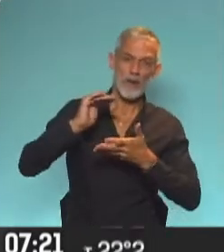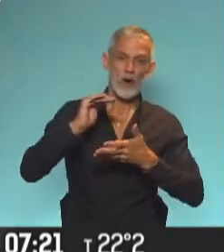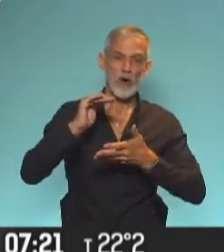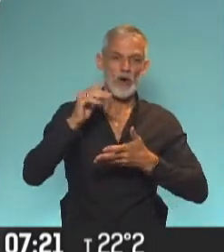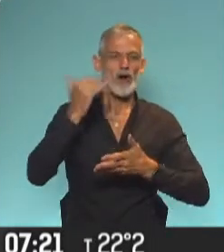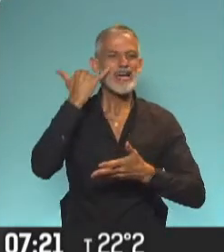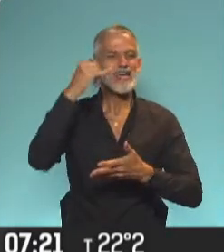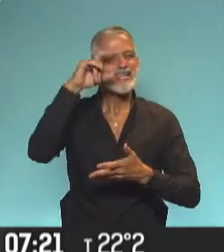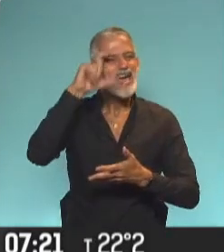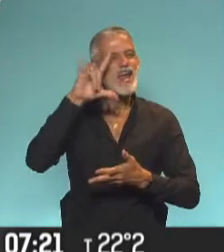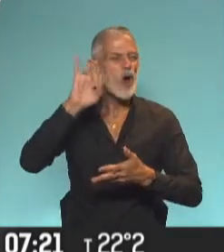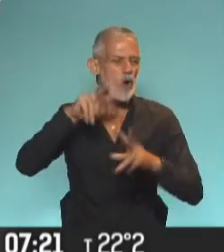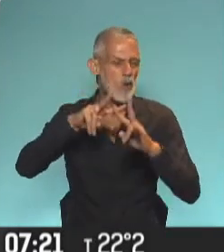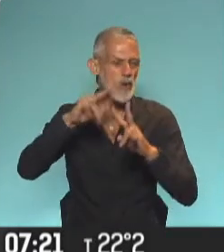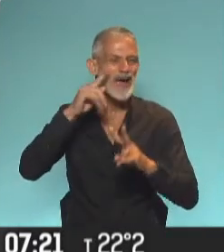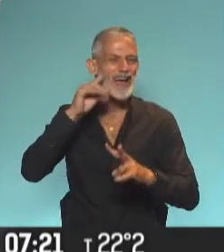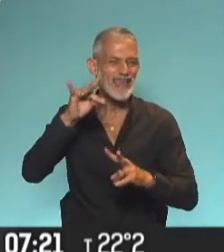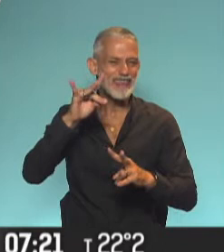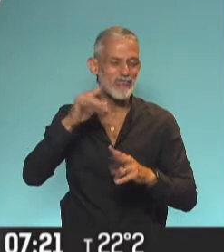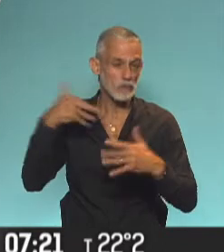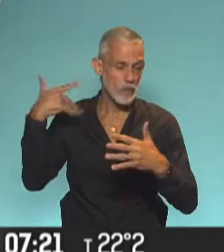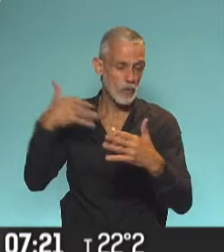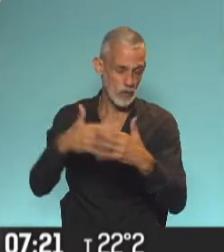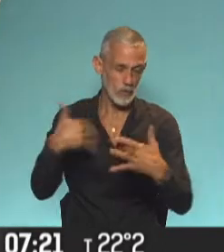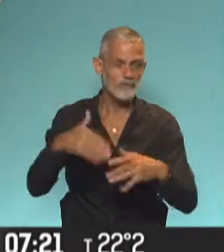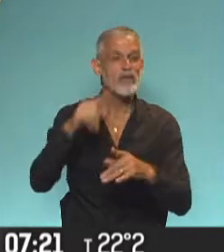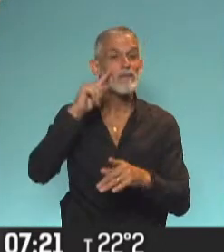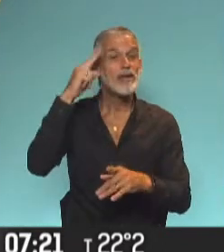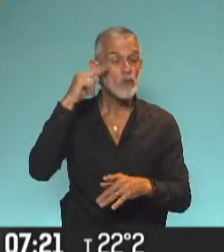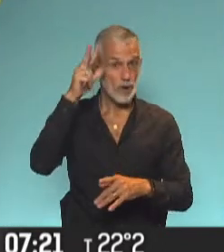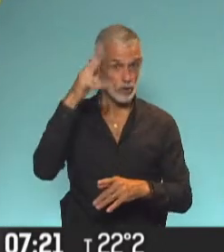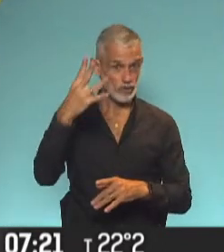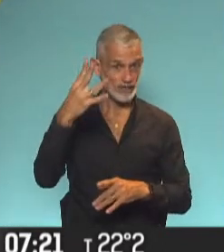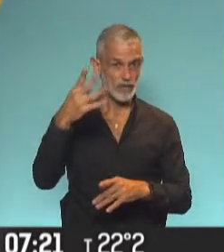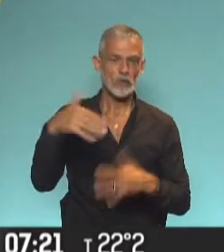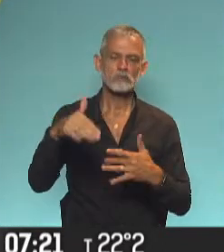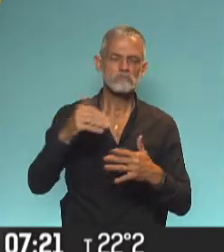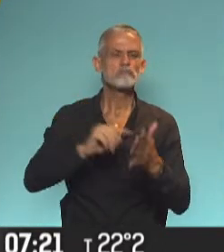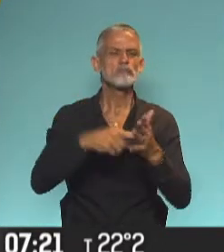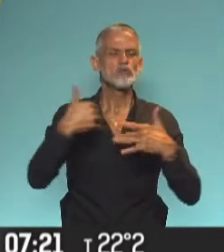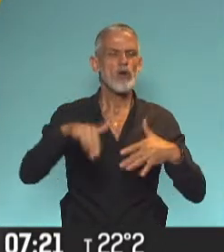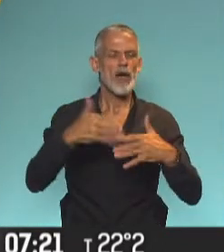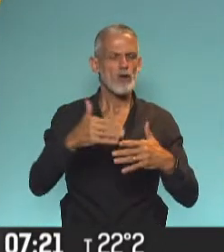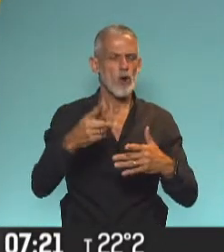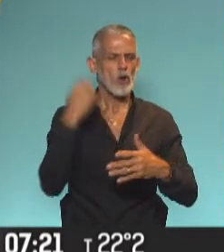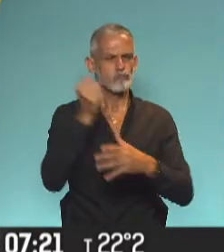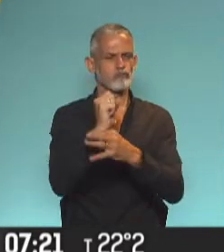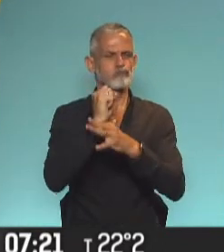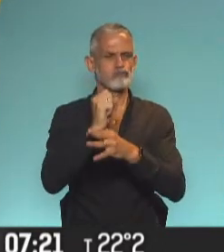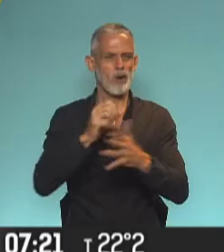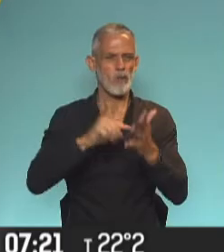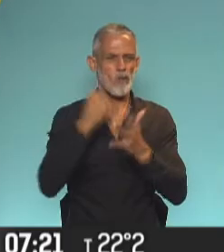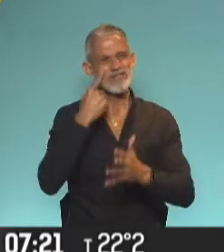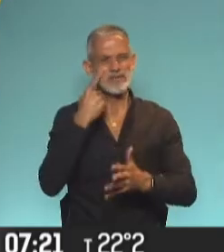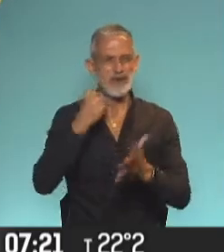Kid por su extensa trayectoria. En 1984 fue declarado ciudadano ilustre por la Municipalidad de la Ciudad